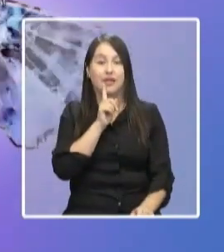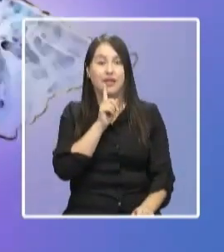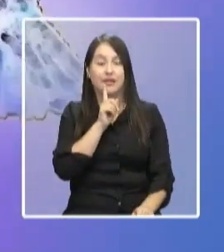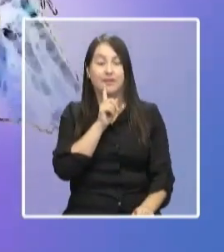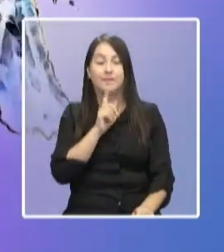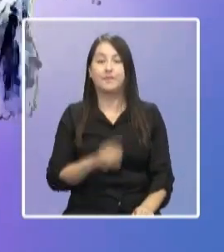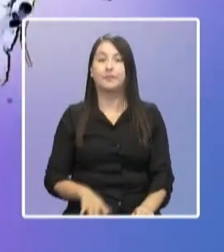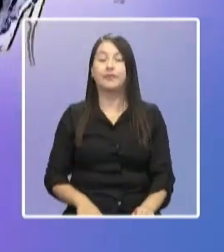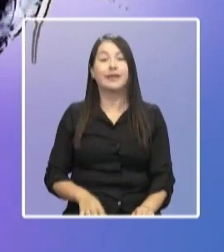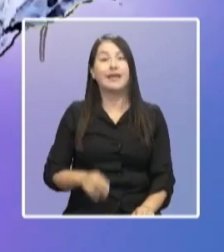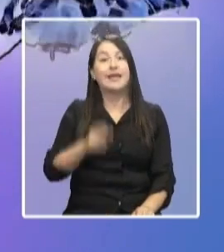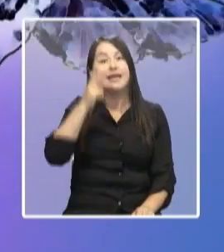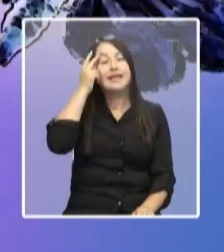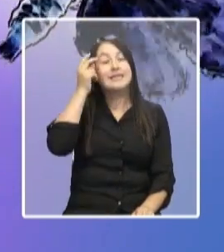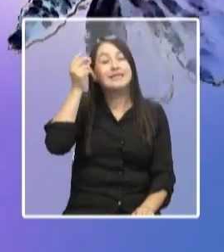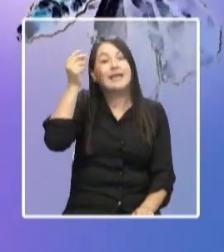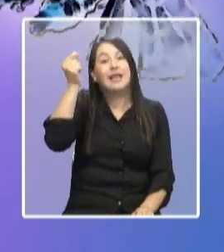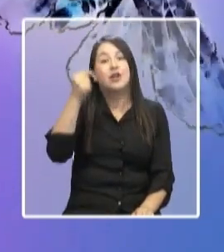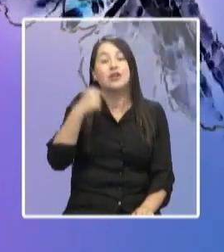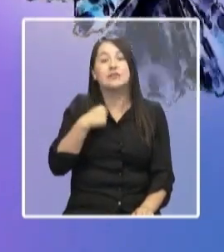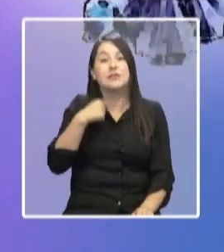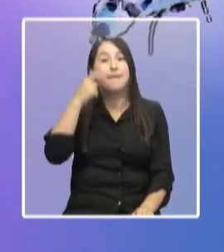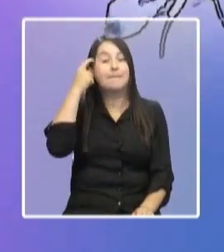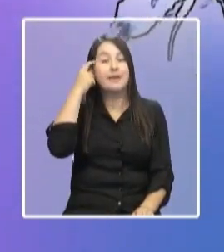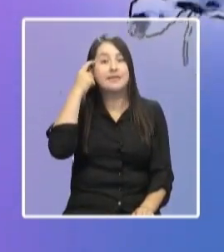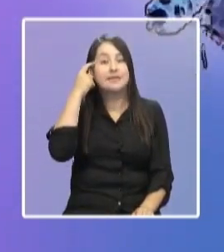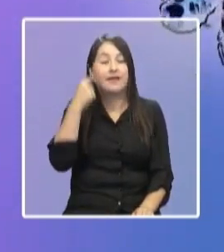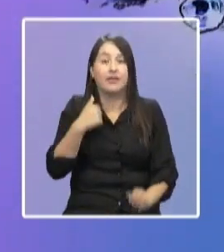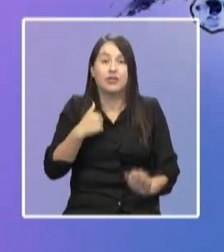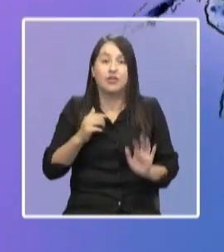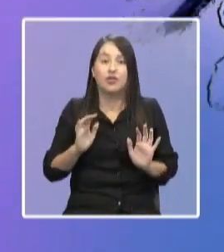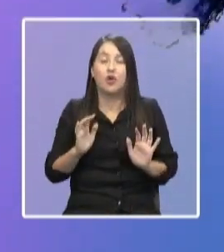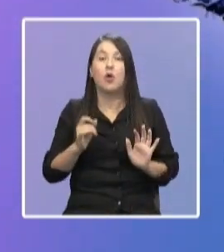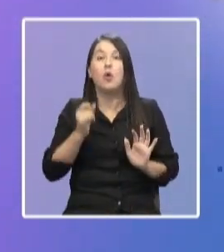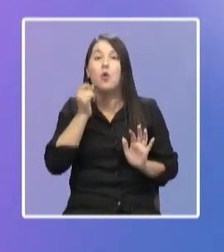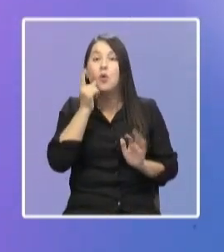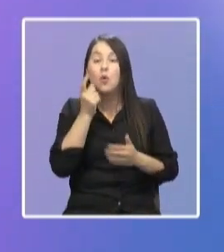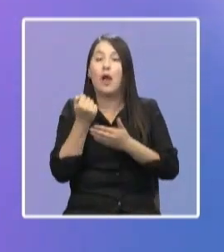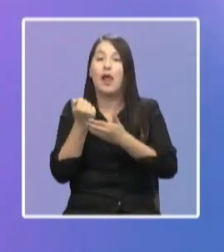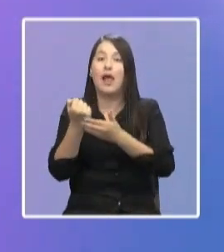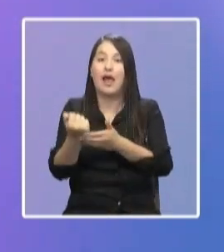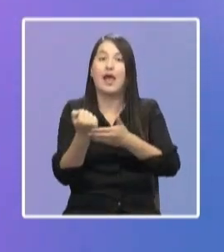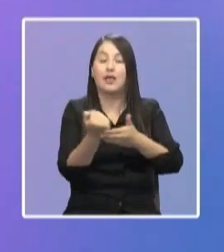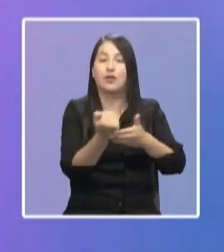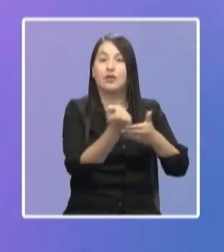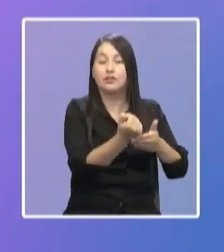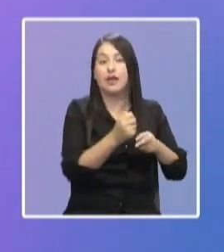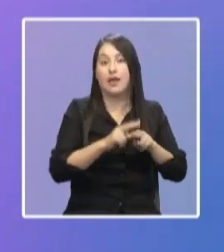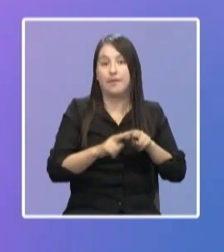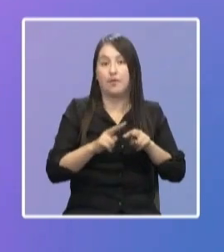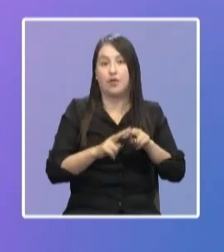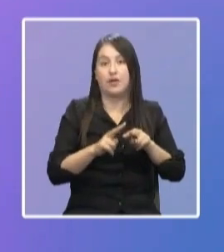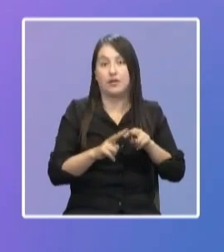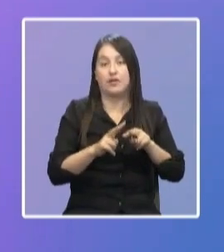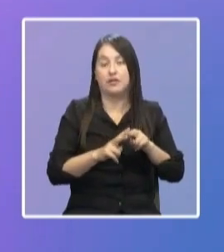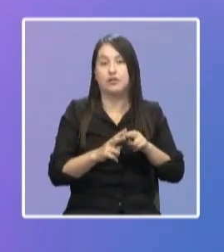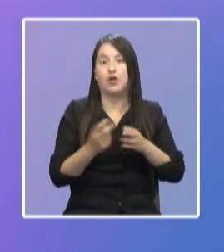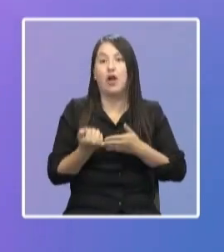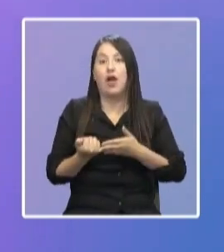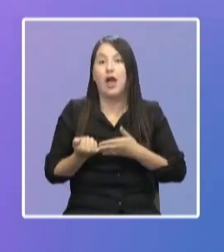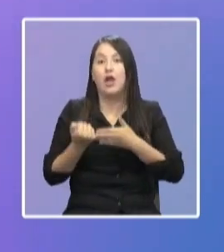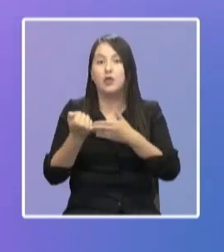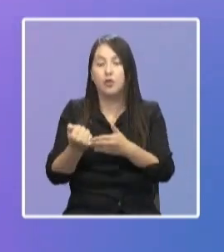creo que pensaba yo, bueno, ¿cuáles son los aportes que hemos hecho? Pienso que hemos hecho aportes al